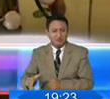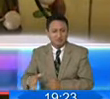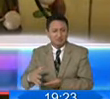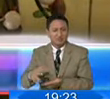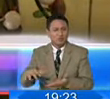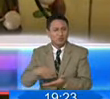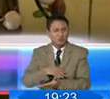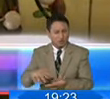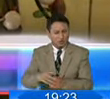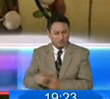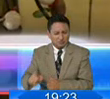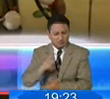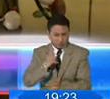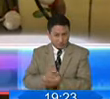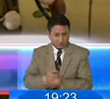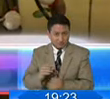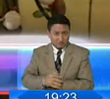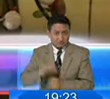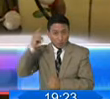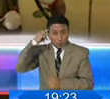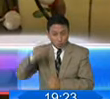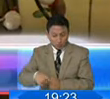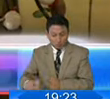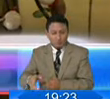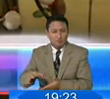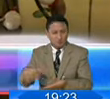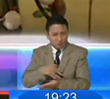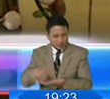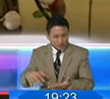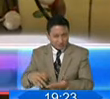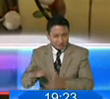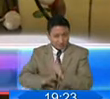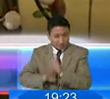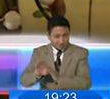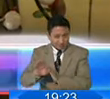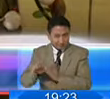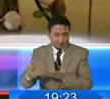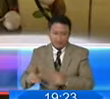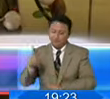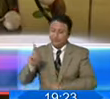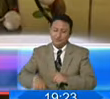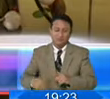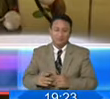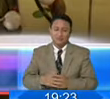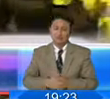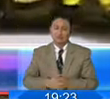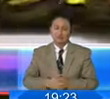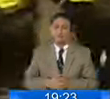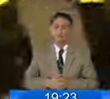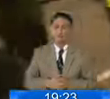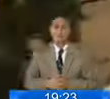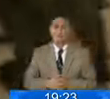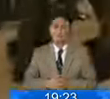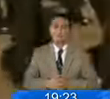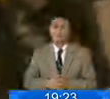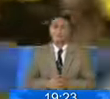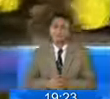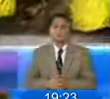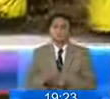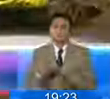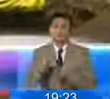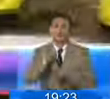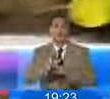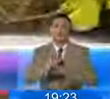su legitimidad. Y un gobierno con sombra de legitimidad no va a poder trabajar positivamente por el país. Asegura que el Ecuador tras